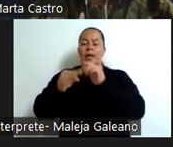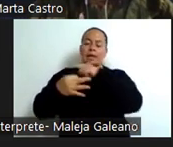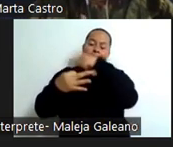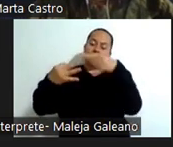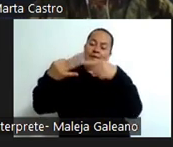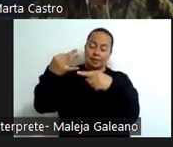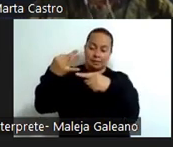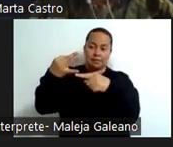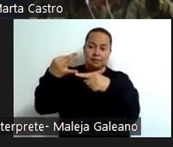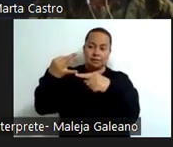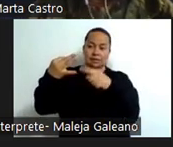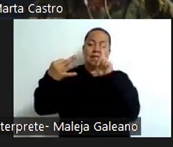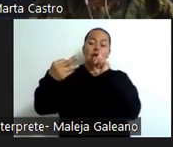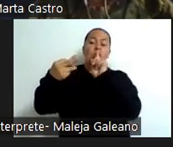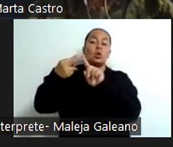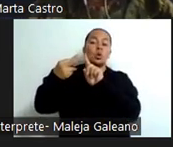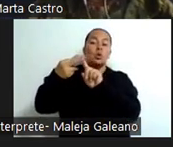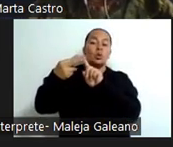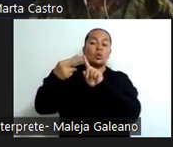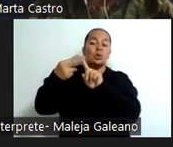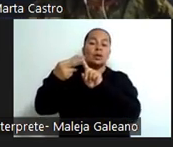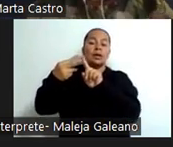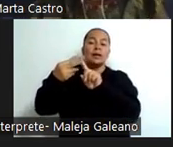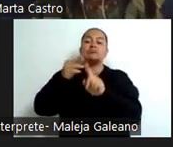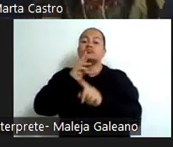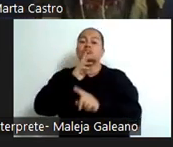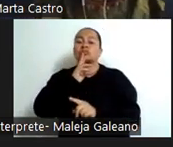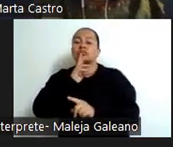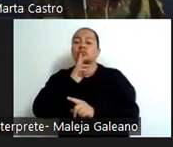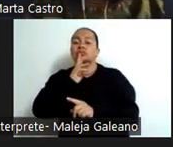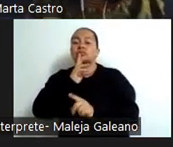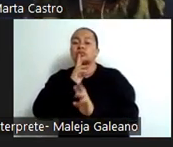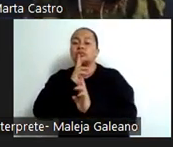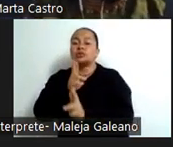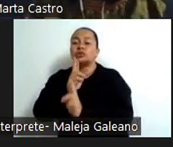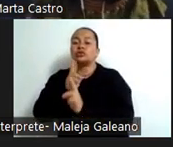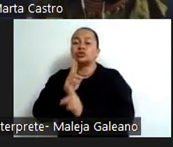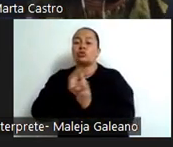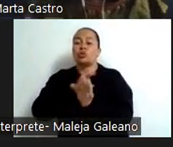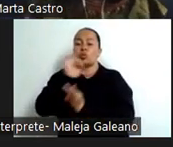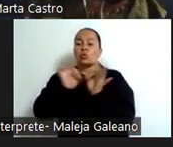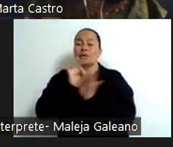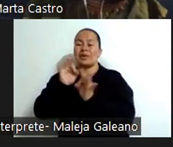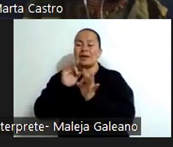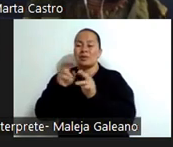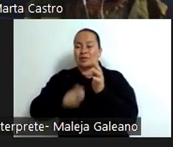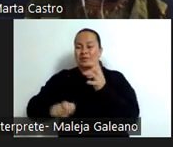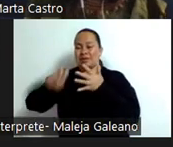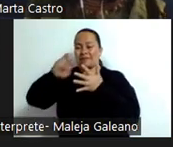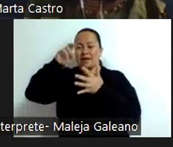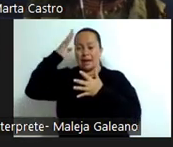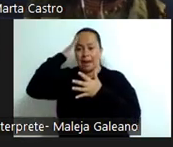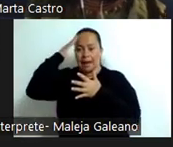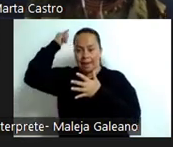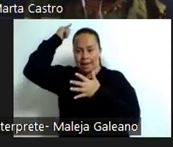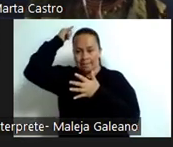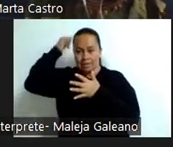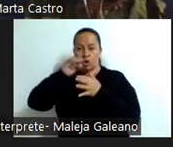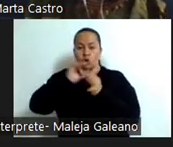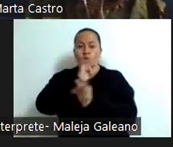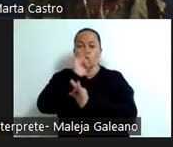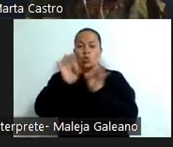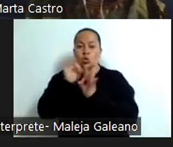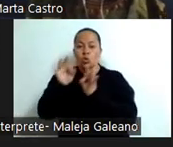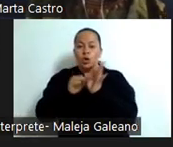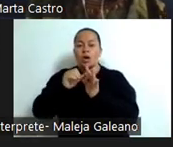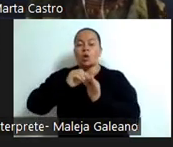lo es la definición del derecho al cuidado que se ha dado también a nivel académico el derecho a ser cuidado cuidada el